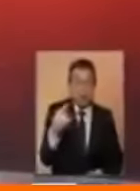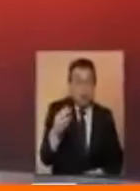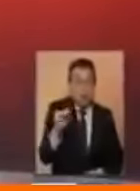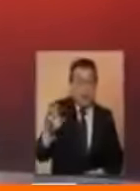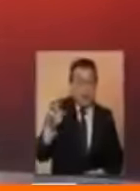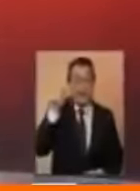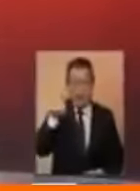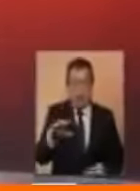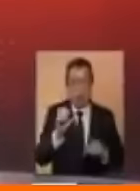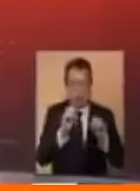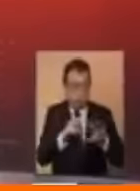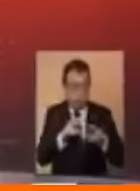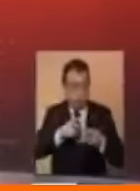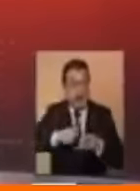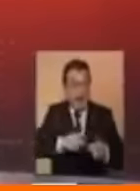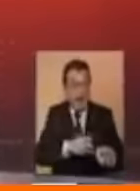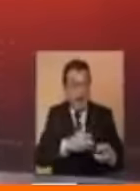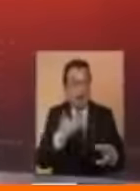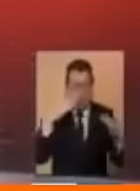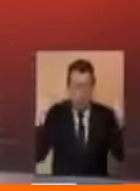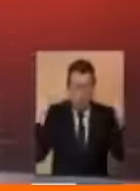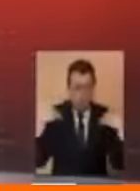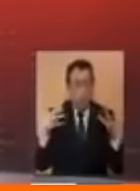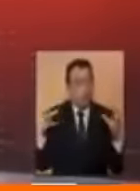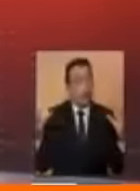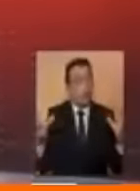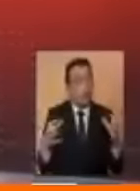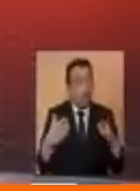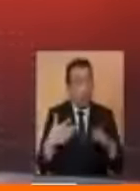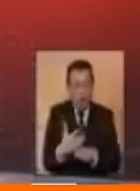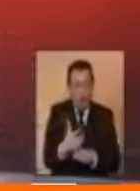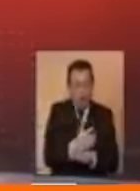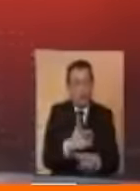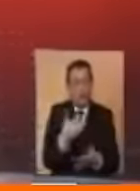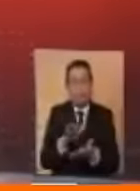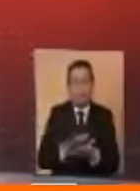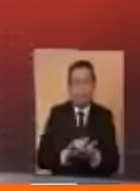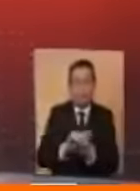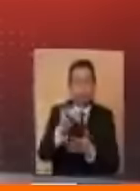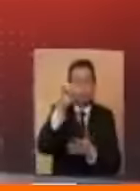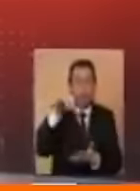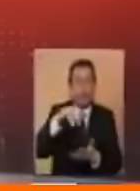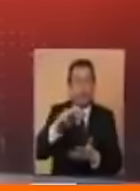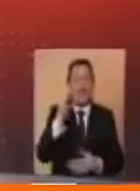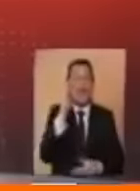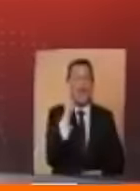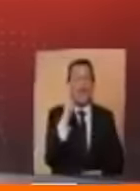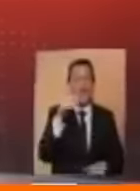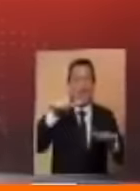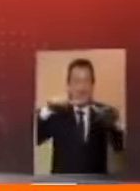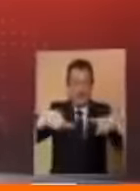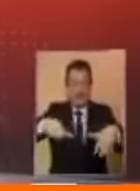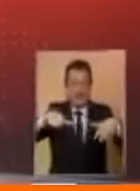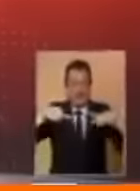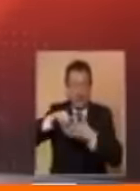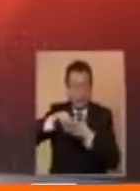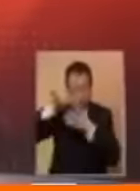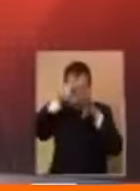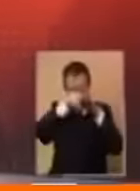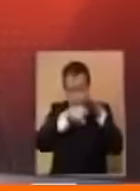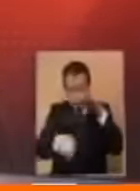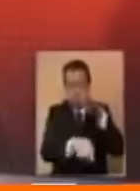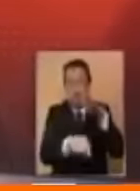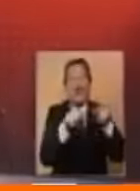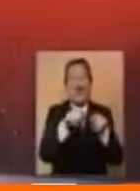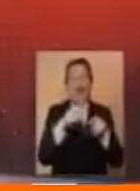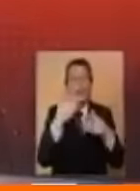pilotos de combate que viven un intenso entrenamiento antes de comandar, por ejemplo, los cazabombarderos F-16. ¿Cómo es este proceso?